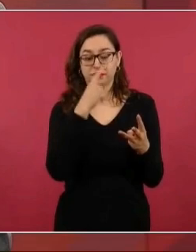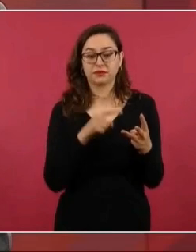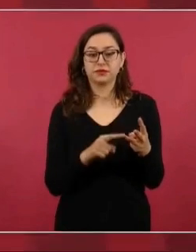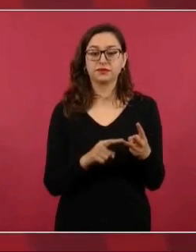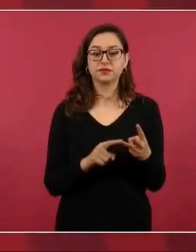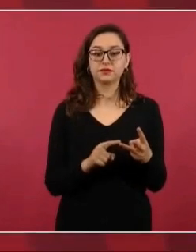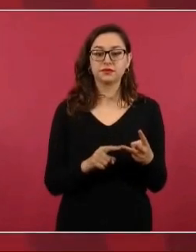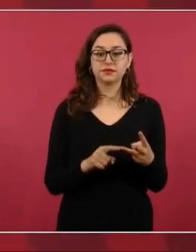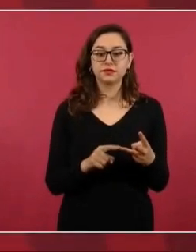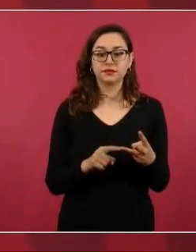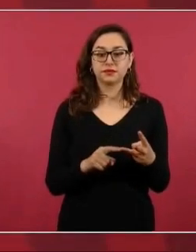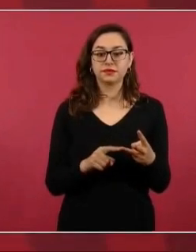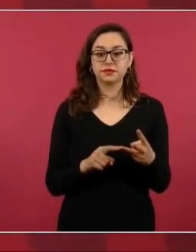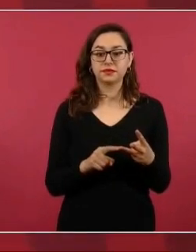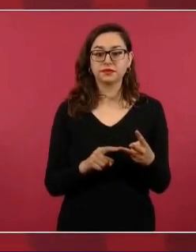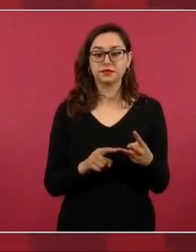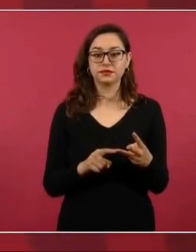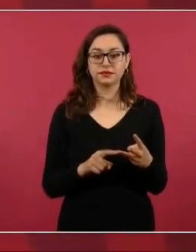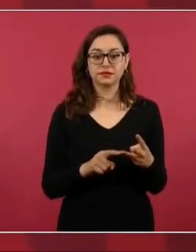con